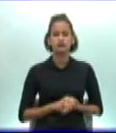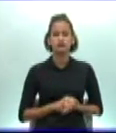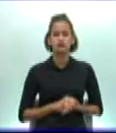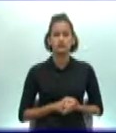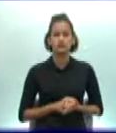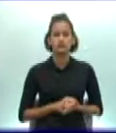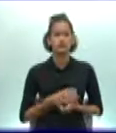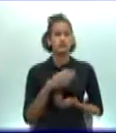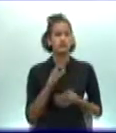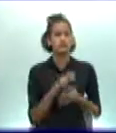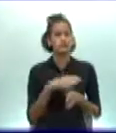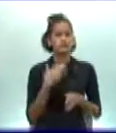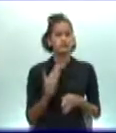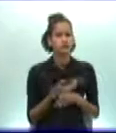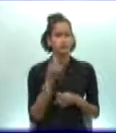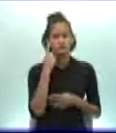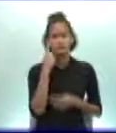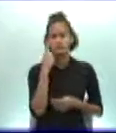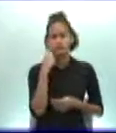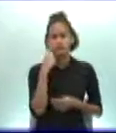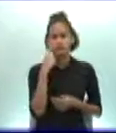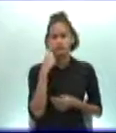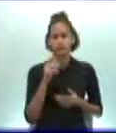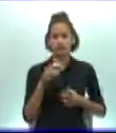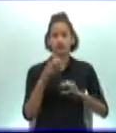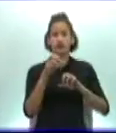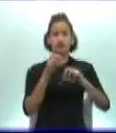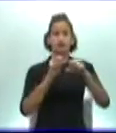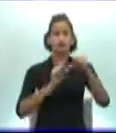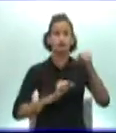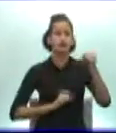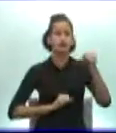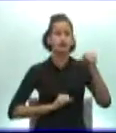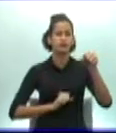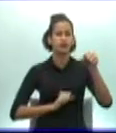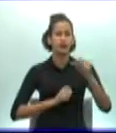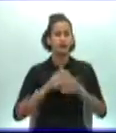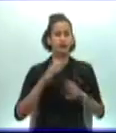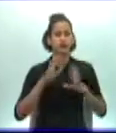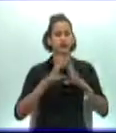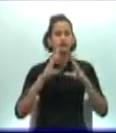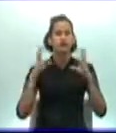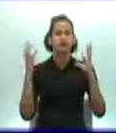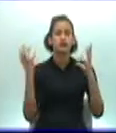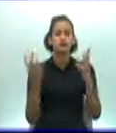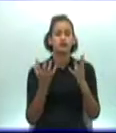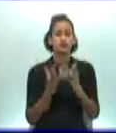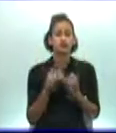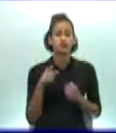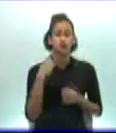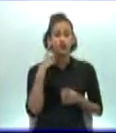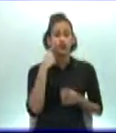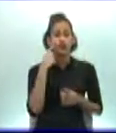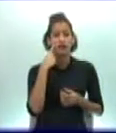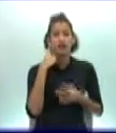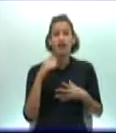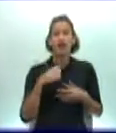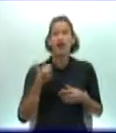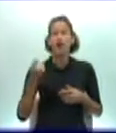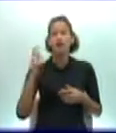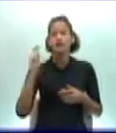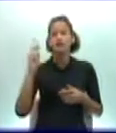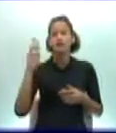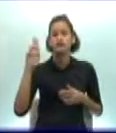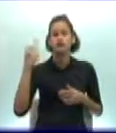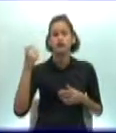A continuación, observaremos el mapa físico del mundo que aparece en sus atlas geográficos para identificar